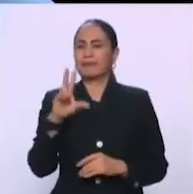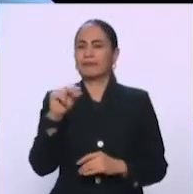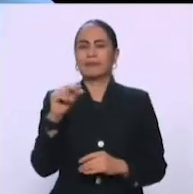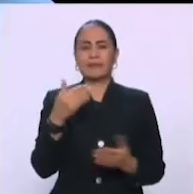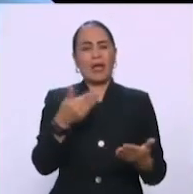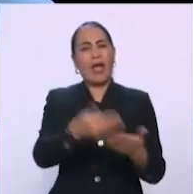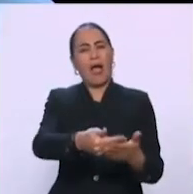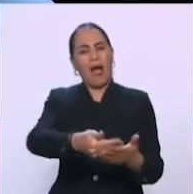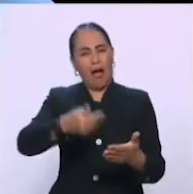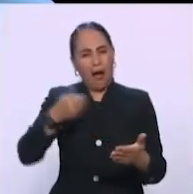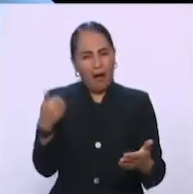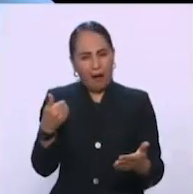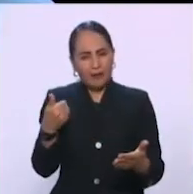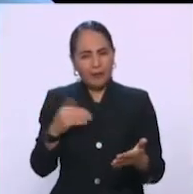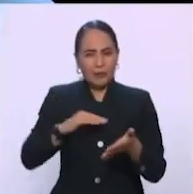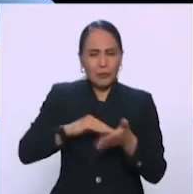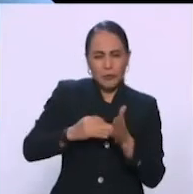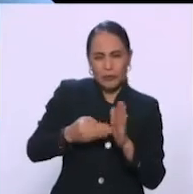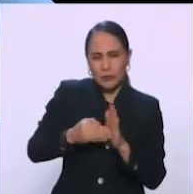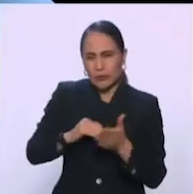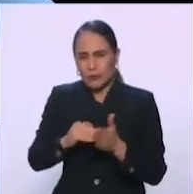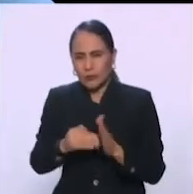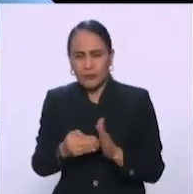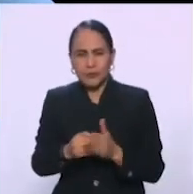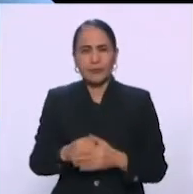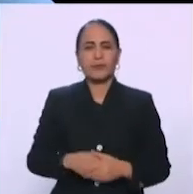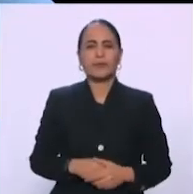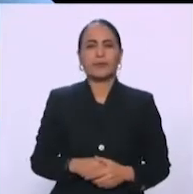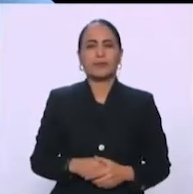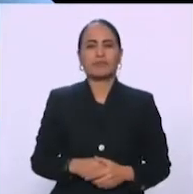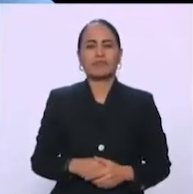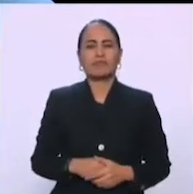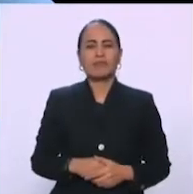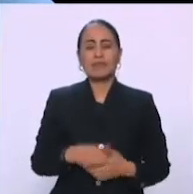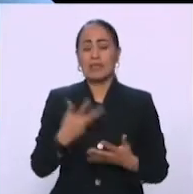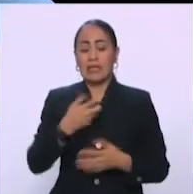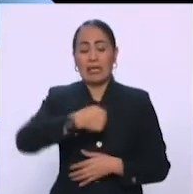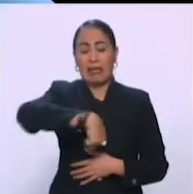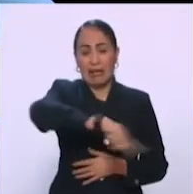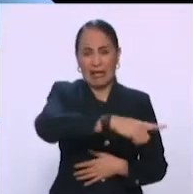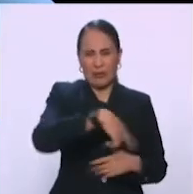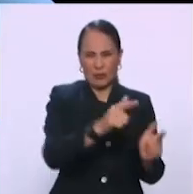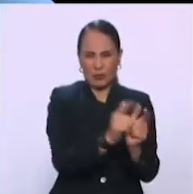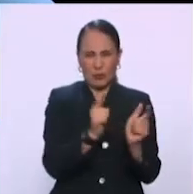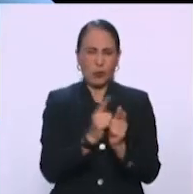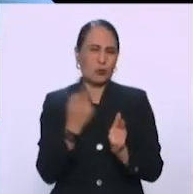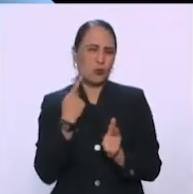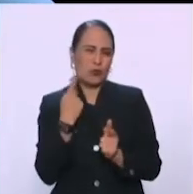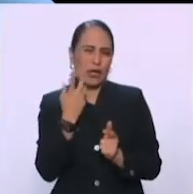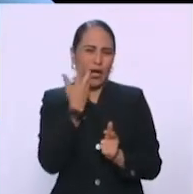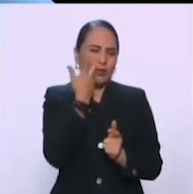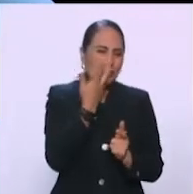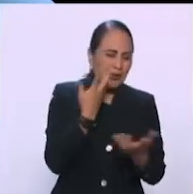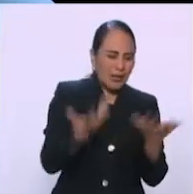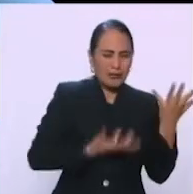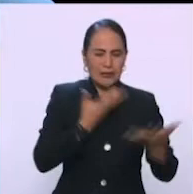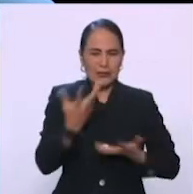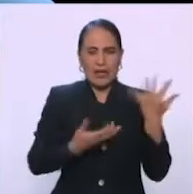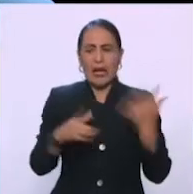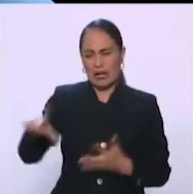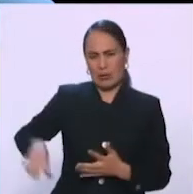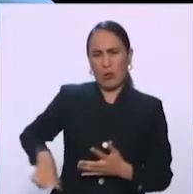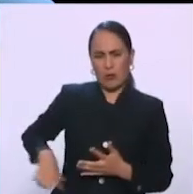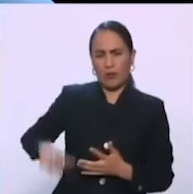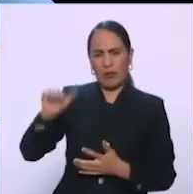que todo esto es parte de una desesperación clara de que el presidente López Obrador y su